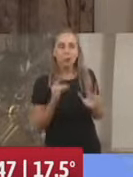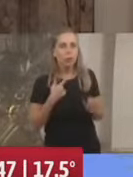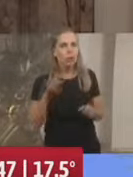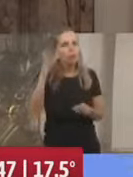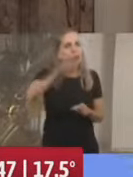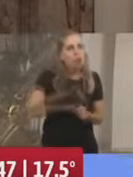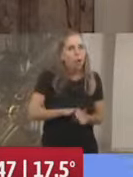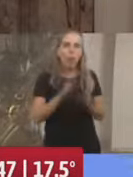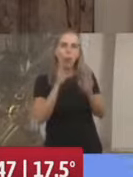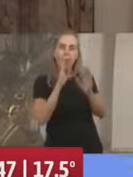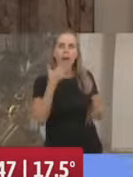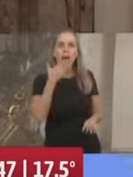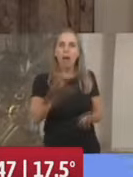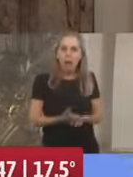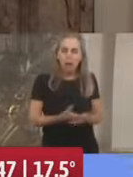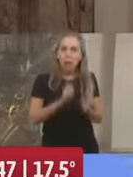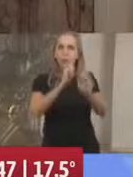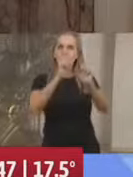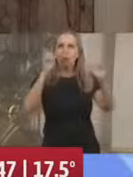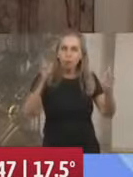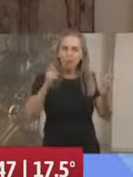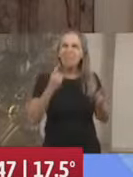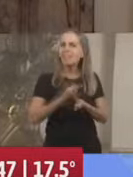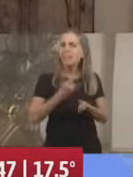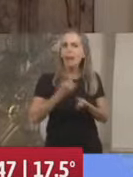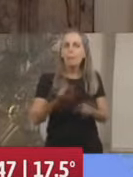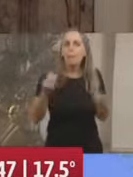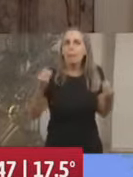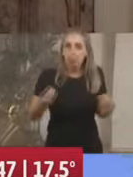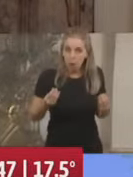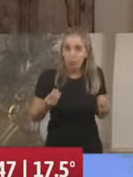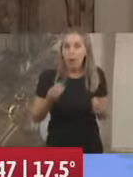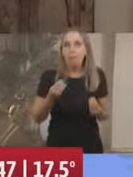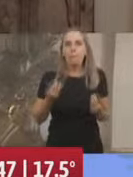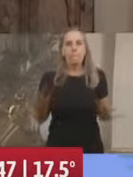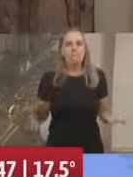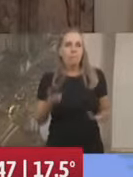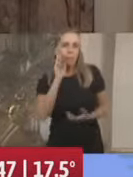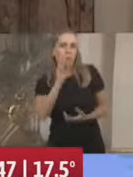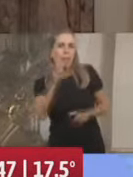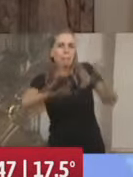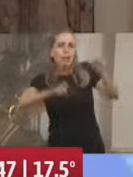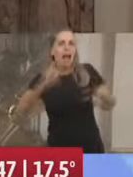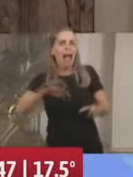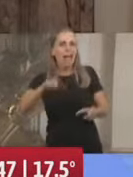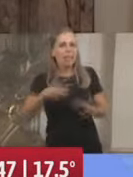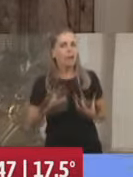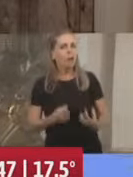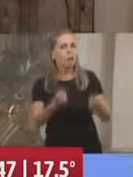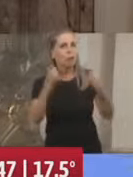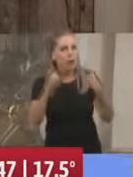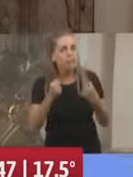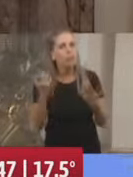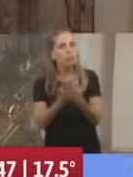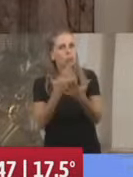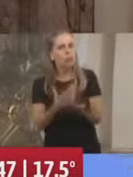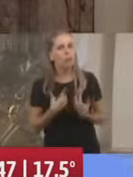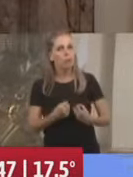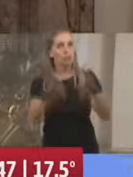cercana, que bueno, que empieza a incomodar también a Mauricio Macri la parsimonia del gobierno ante